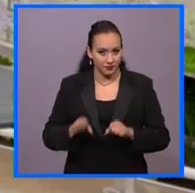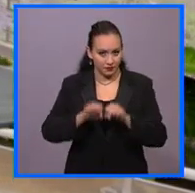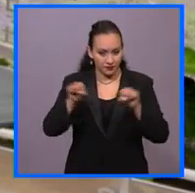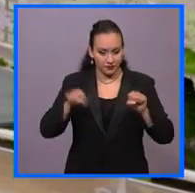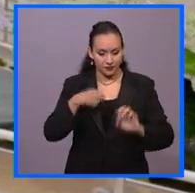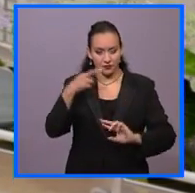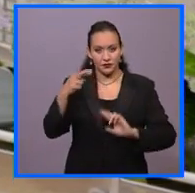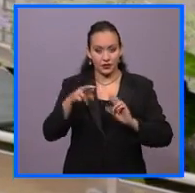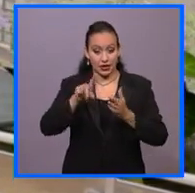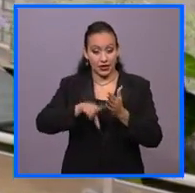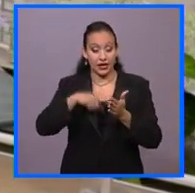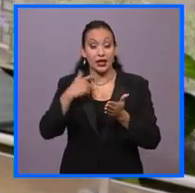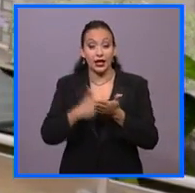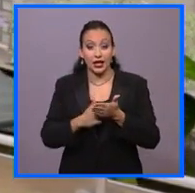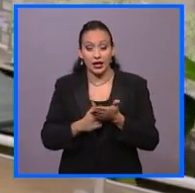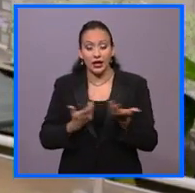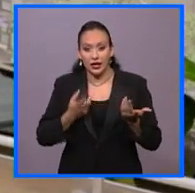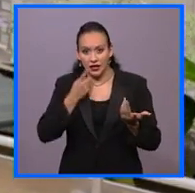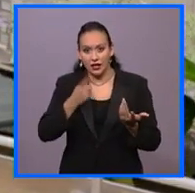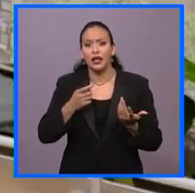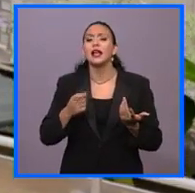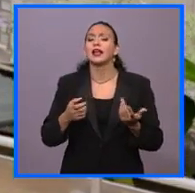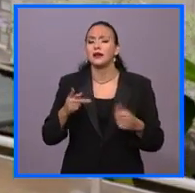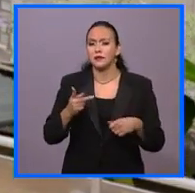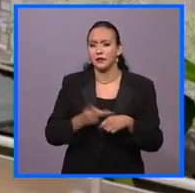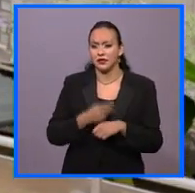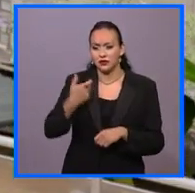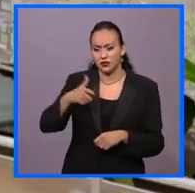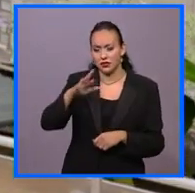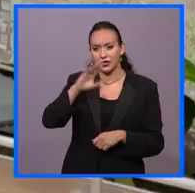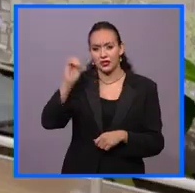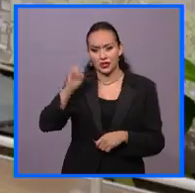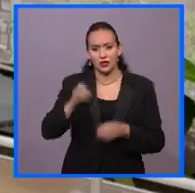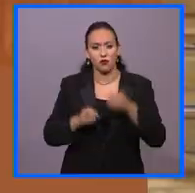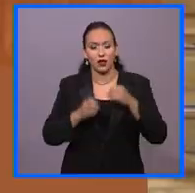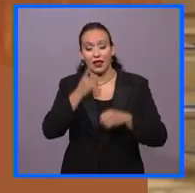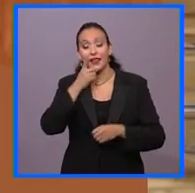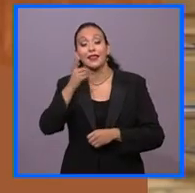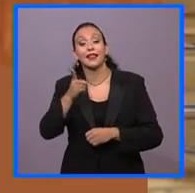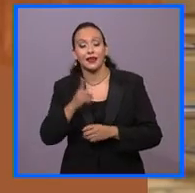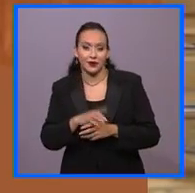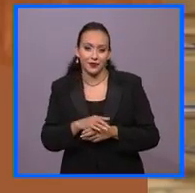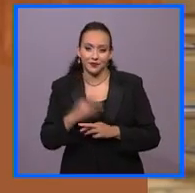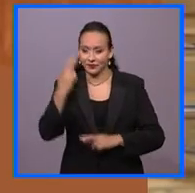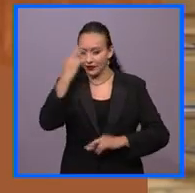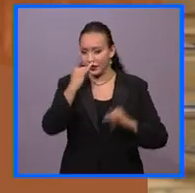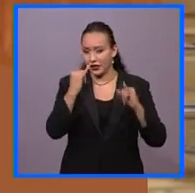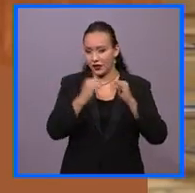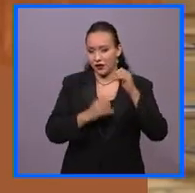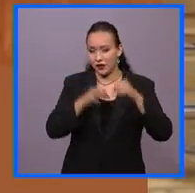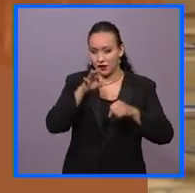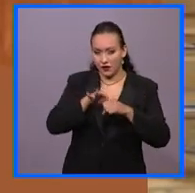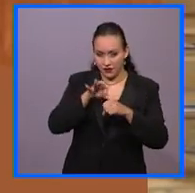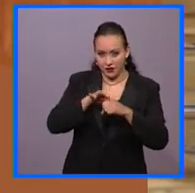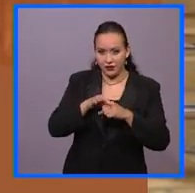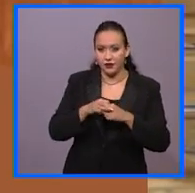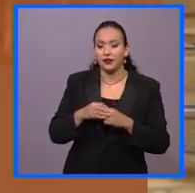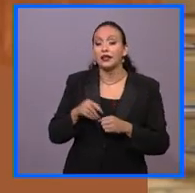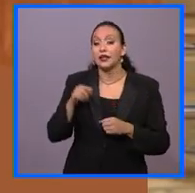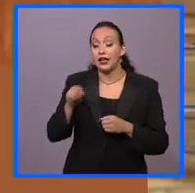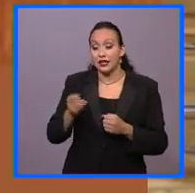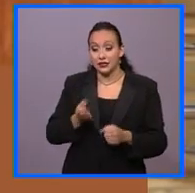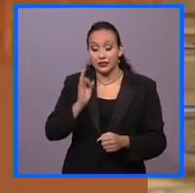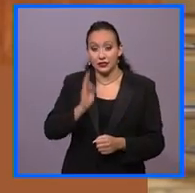Regional Jalapa confirmó la sentencia del Tribunal Electoral de Quintana Roo que avaló el acuerdo del Instituto Electoral del Estado con el que